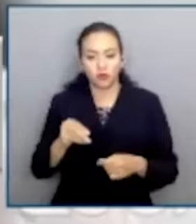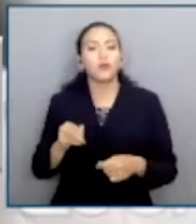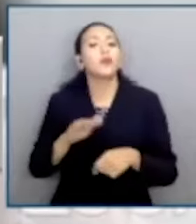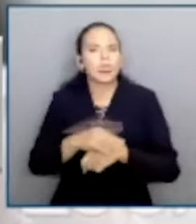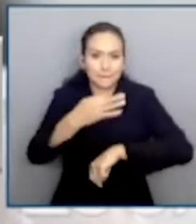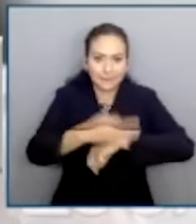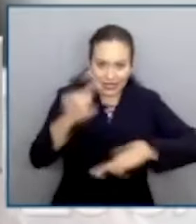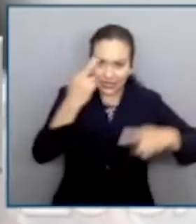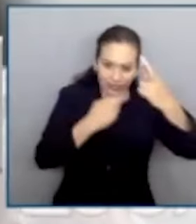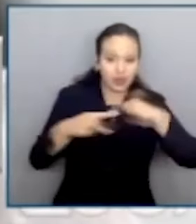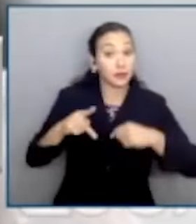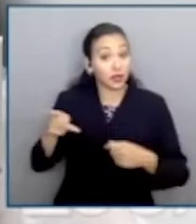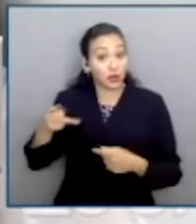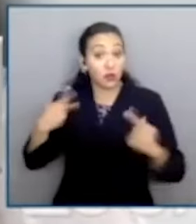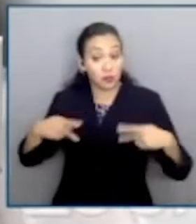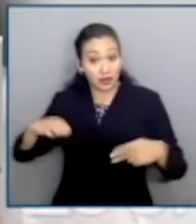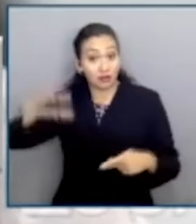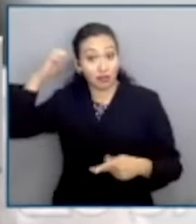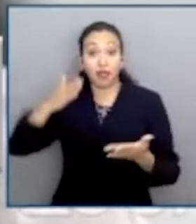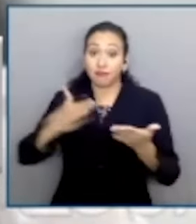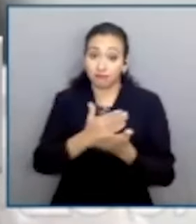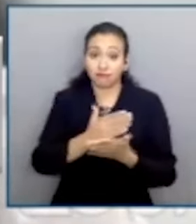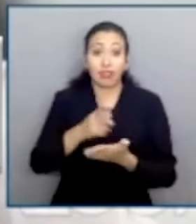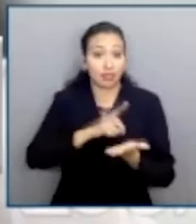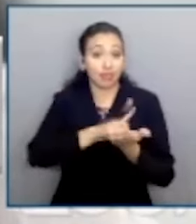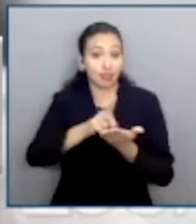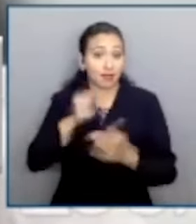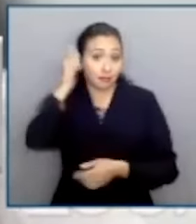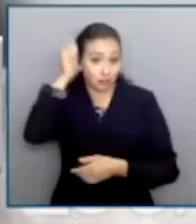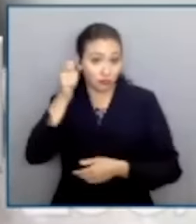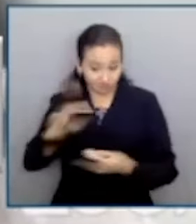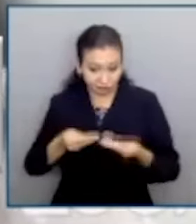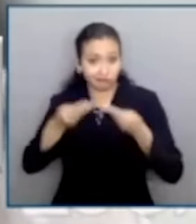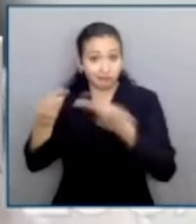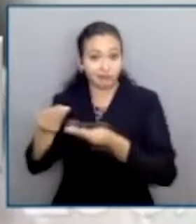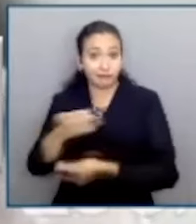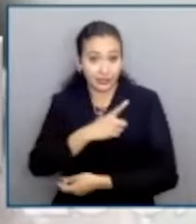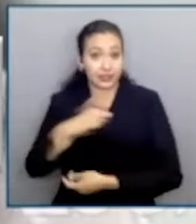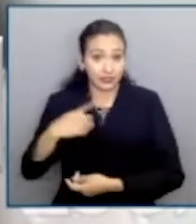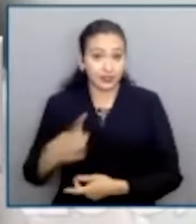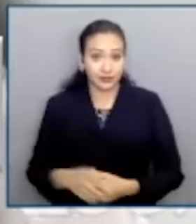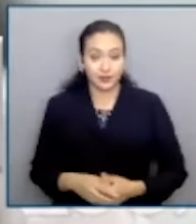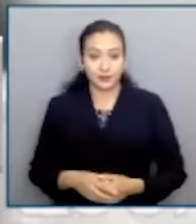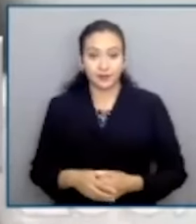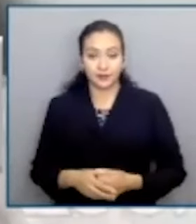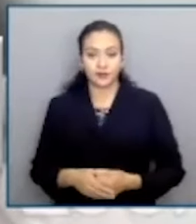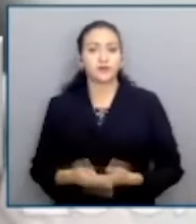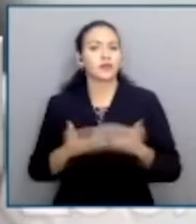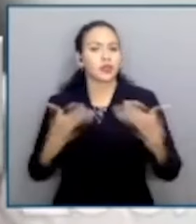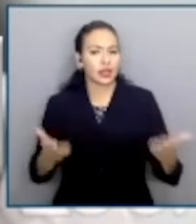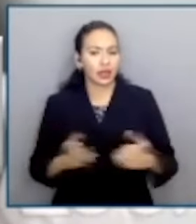de la situación las personas puedan seguir disfrutando de de su derecho y Si eso fuera así la